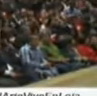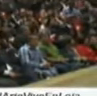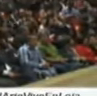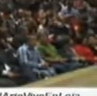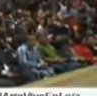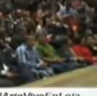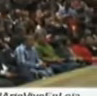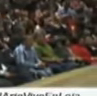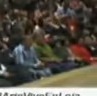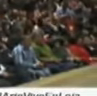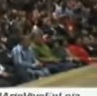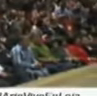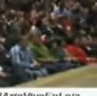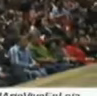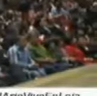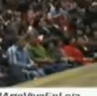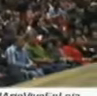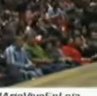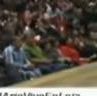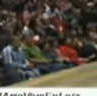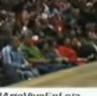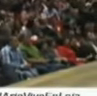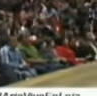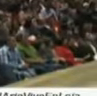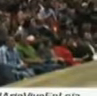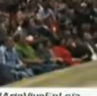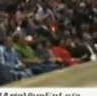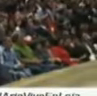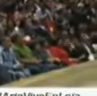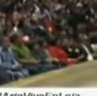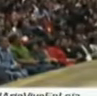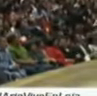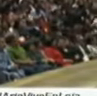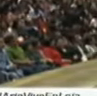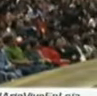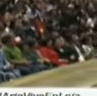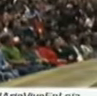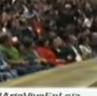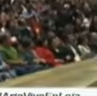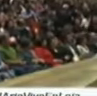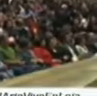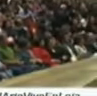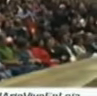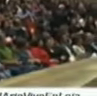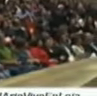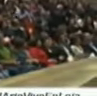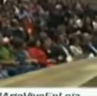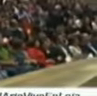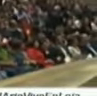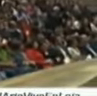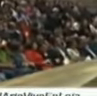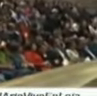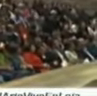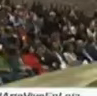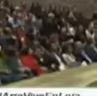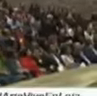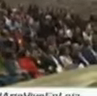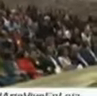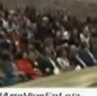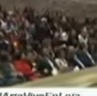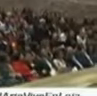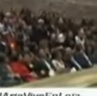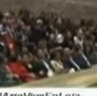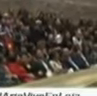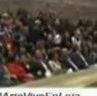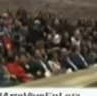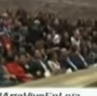y violines celebran con emoción tu gran fiesta novembrina. Vimos que estos